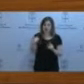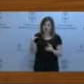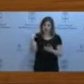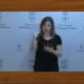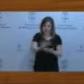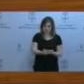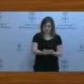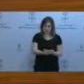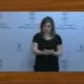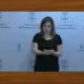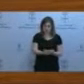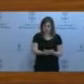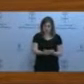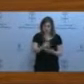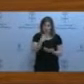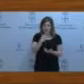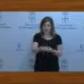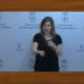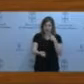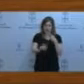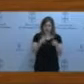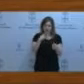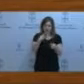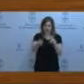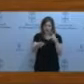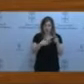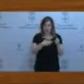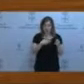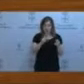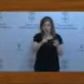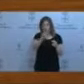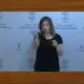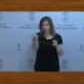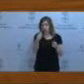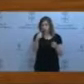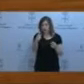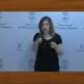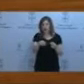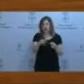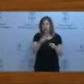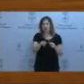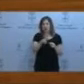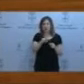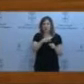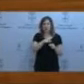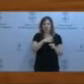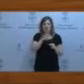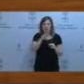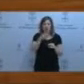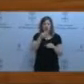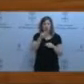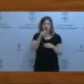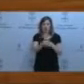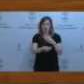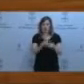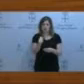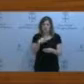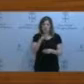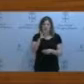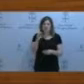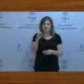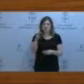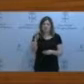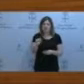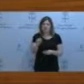meses, se han venido mencionando por mí y por otros la lamentable política de personal que se ha llevado a cabo en el SESPA